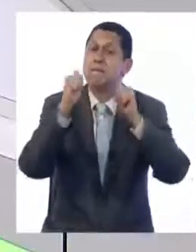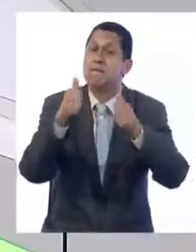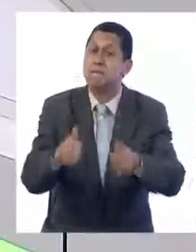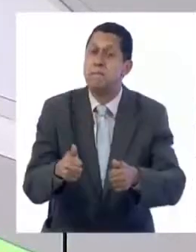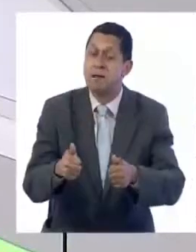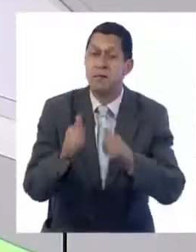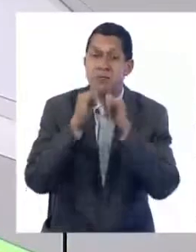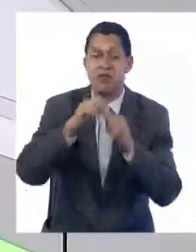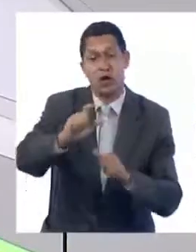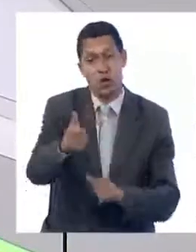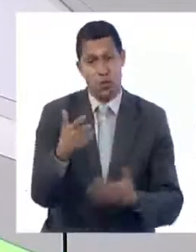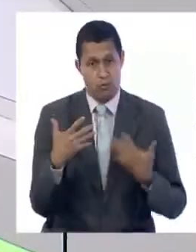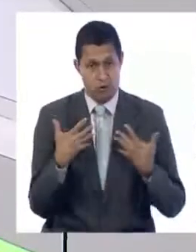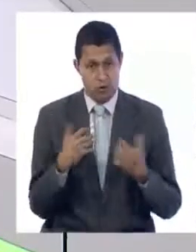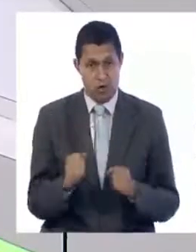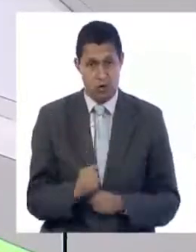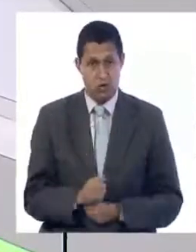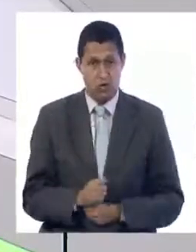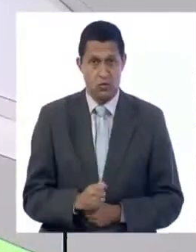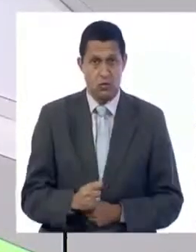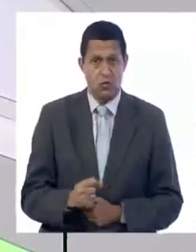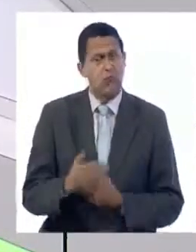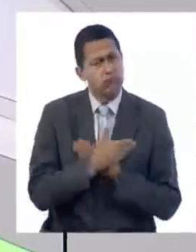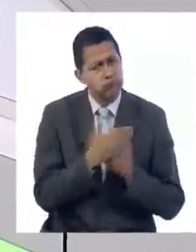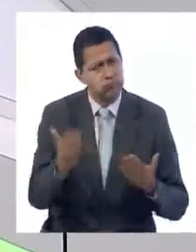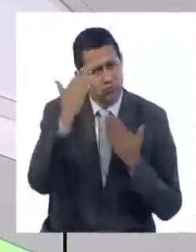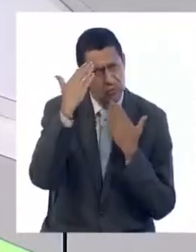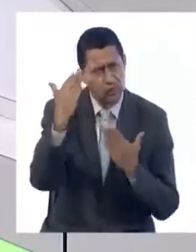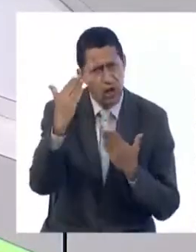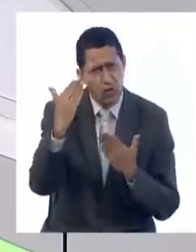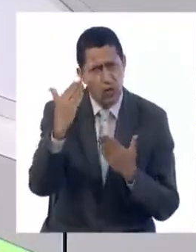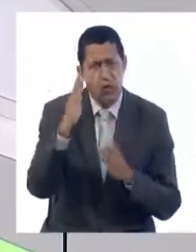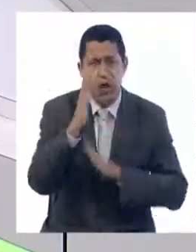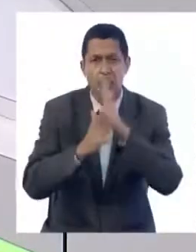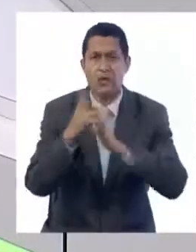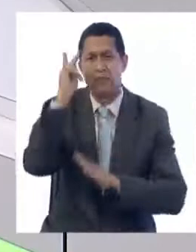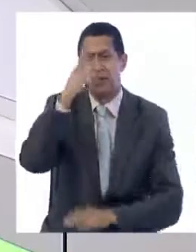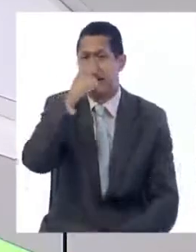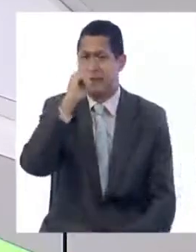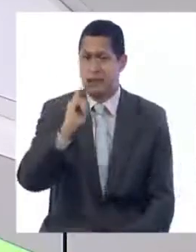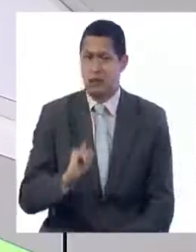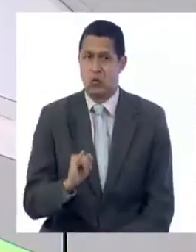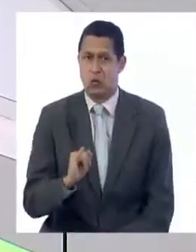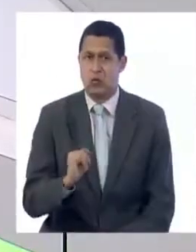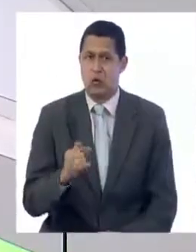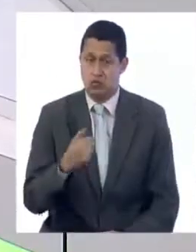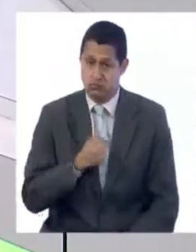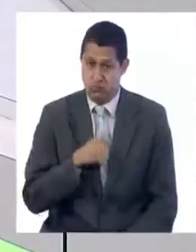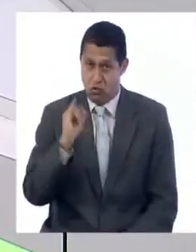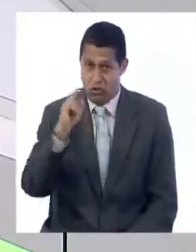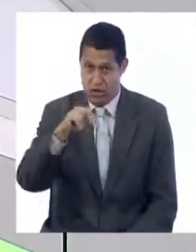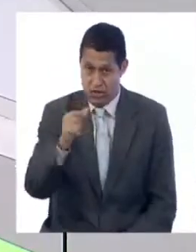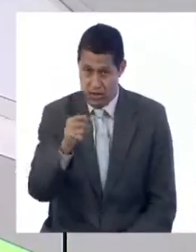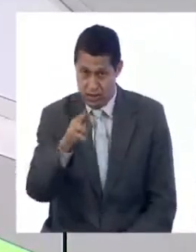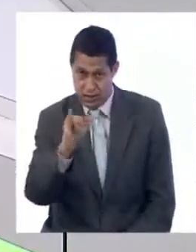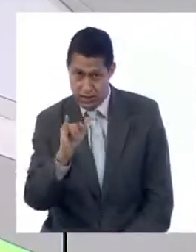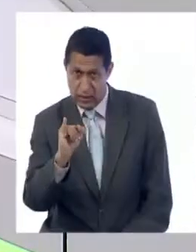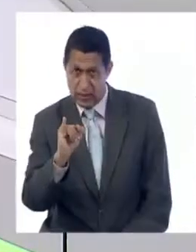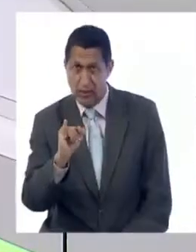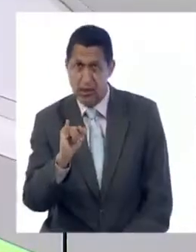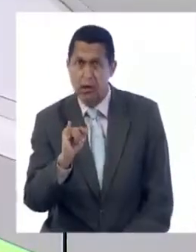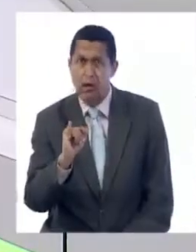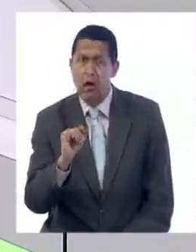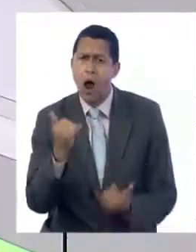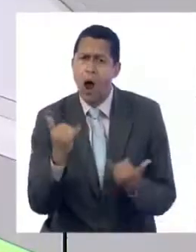Bienvenida a esta emisión de Noticias Globovisión Salud. Con todo gusto les acompañamos en la lengua de señas el profesor Henry Rumpos y quien les habla Ingrid Caribay